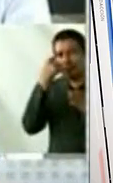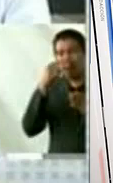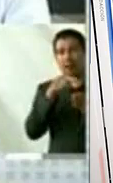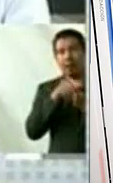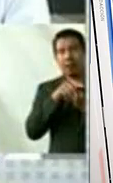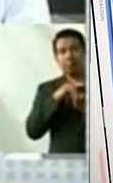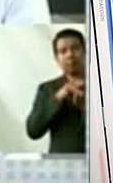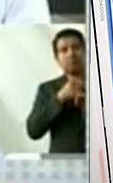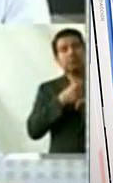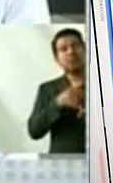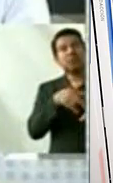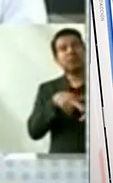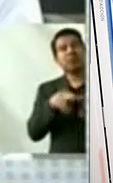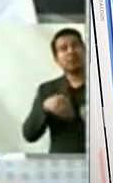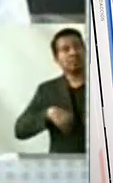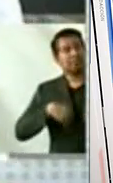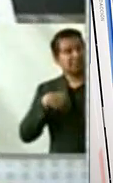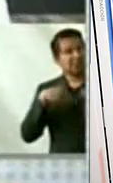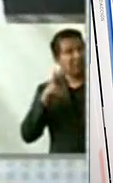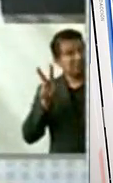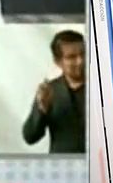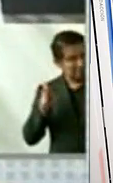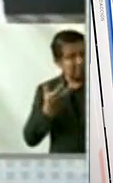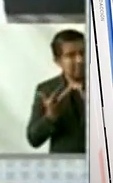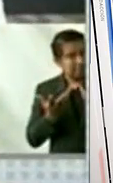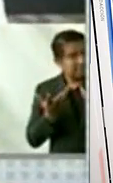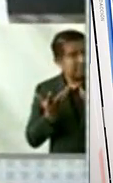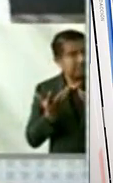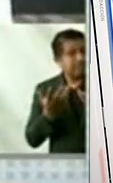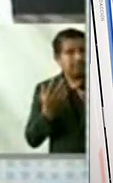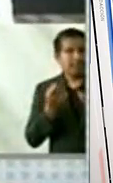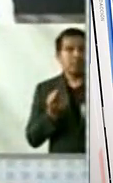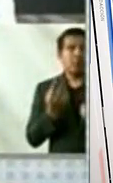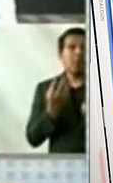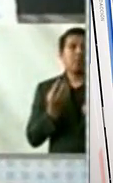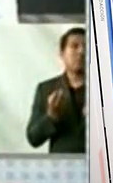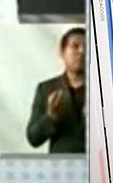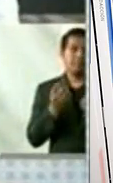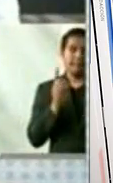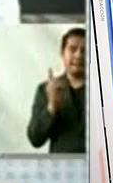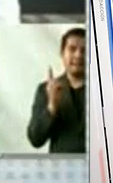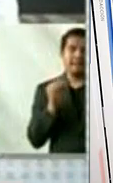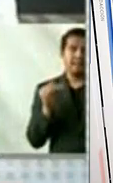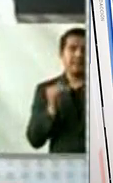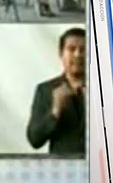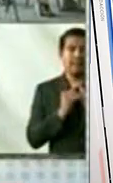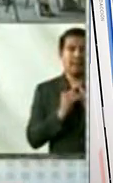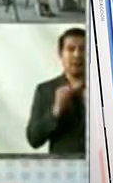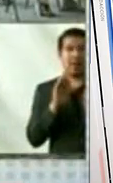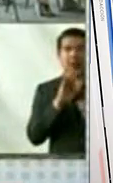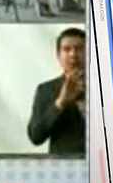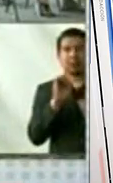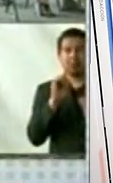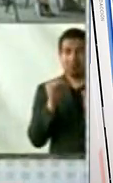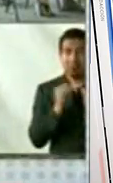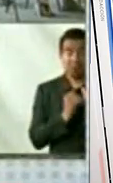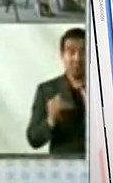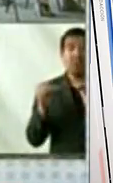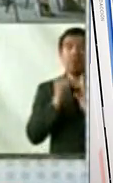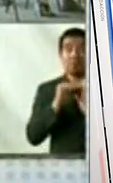con tanta frecuencia a México. ¿Cuáles son los temas pendientes? Pues los que